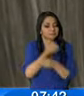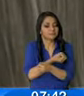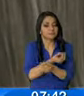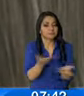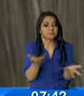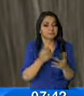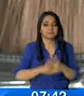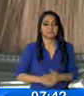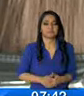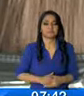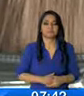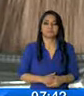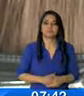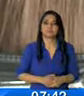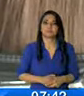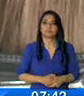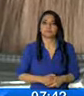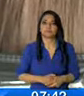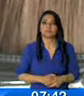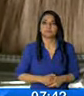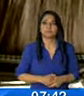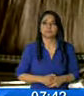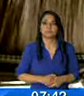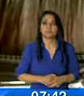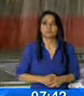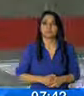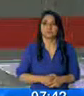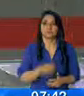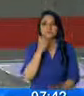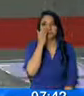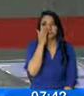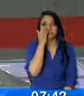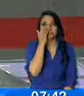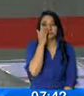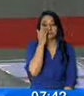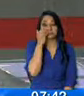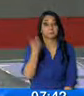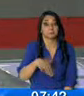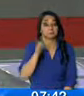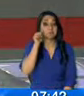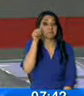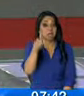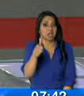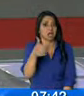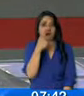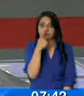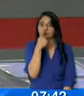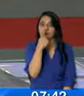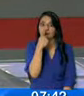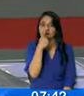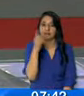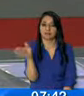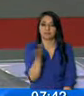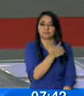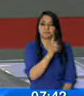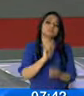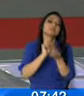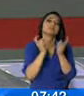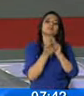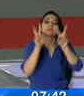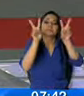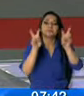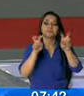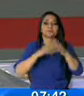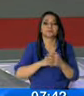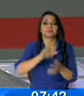informó Priscila cadena realmente no se lo pierda la segunda parte de este especial vamos a cambiar el tema y más de